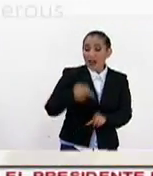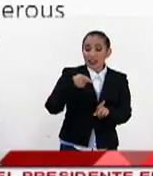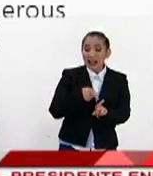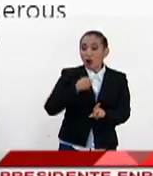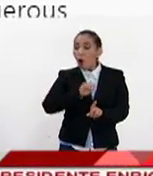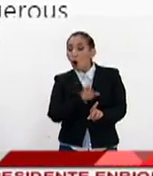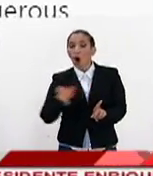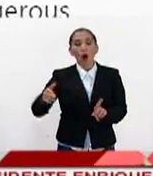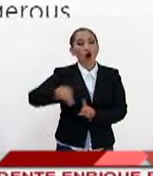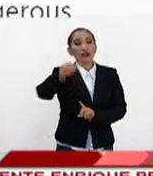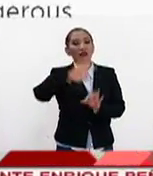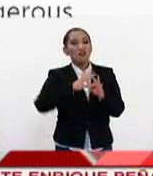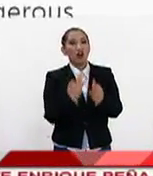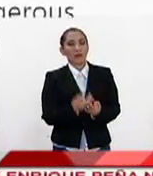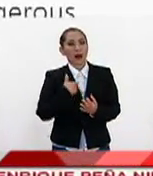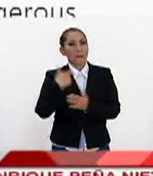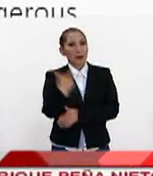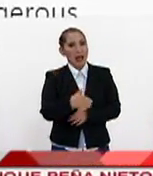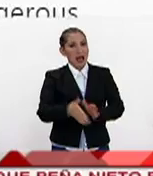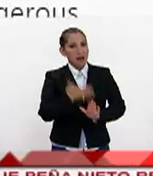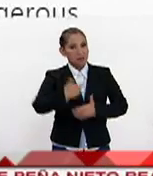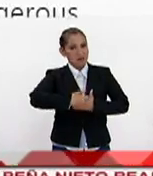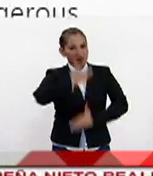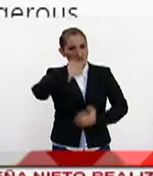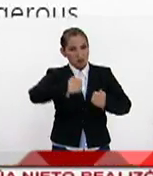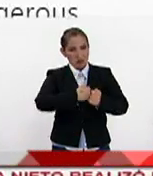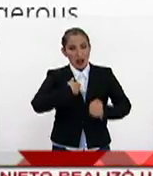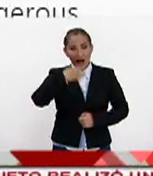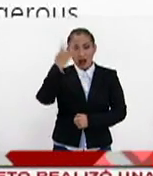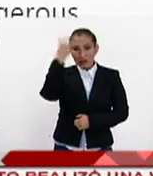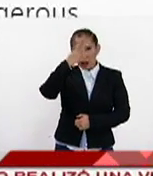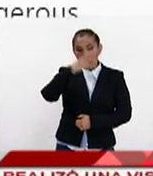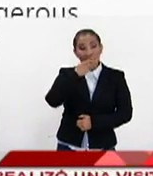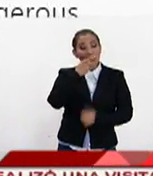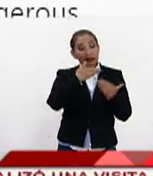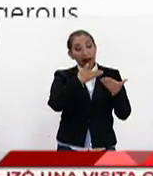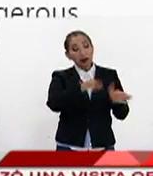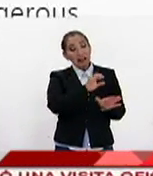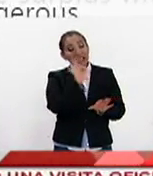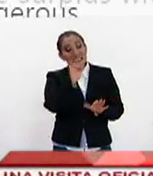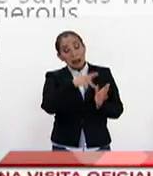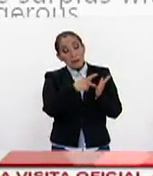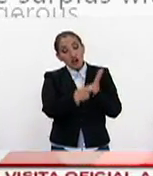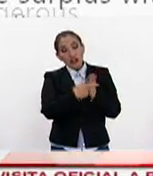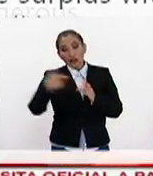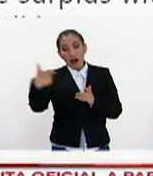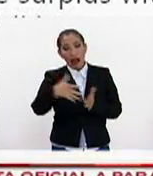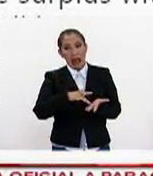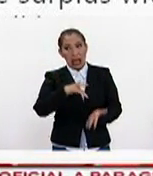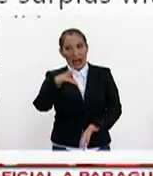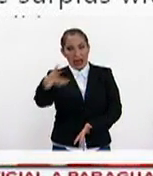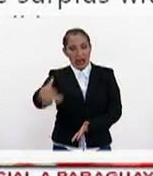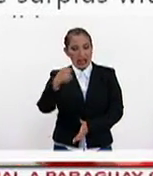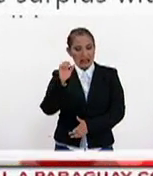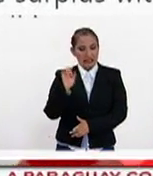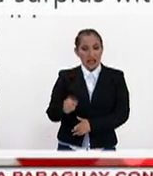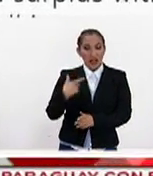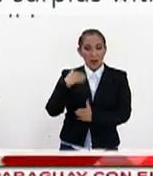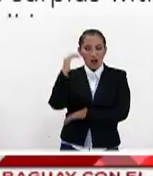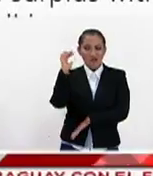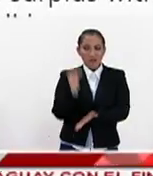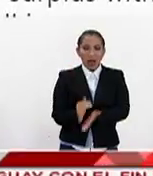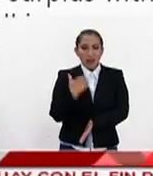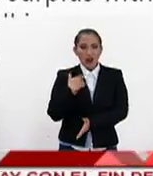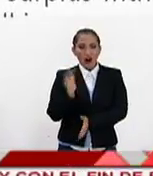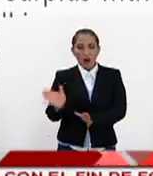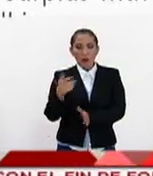o indirectamente por este muro. En este sentido, Trump abrió la posibilidad de que el proyecto sea costeado gracias, dice él, a una reducción